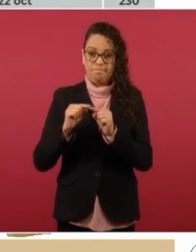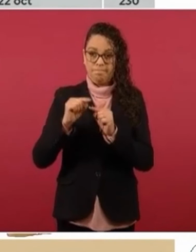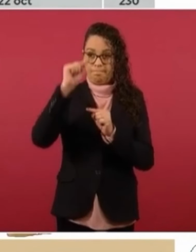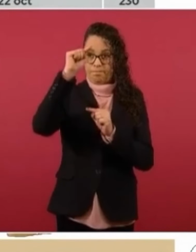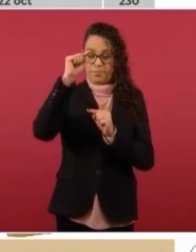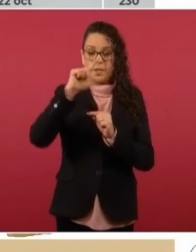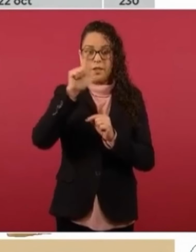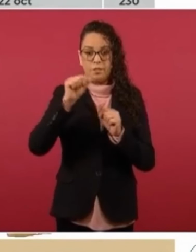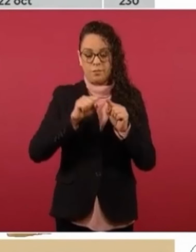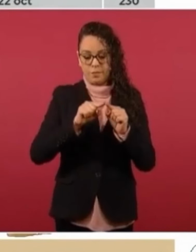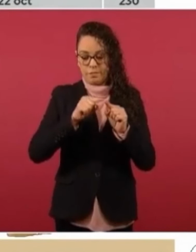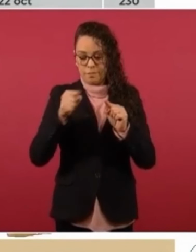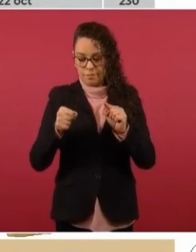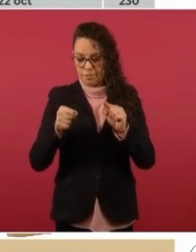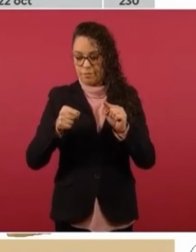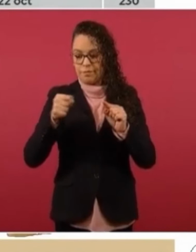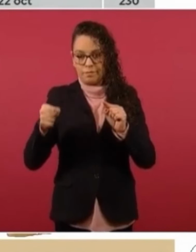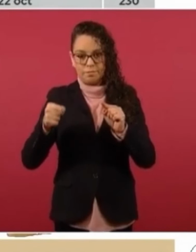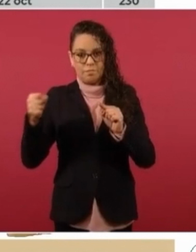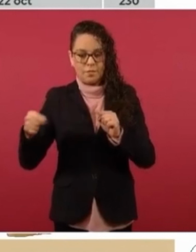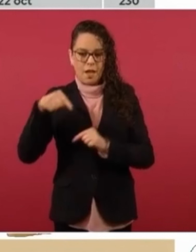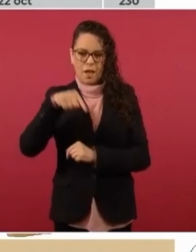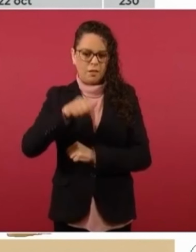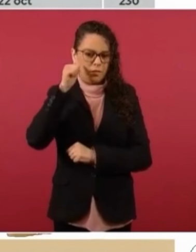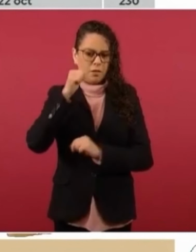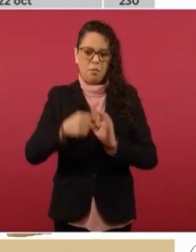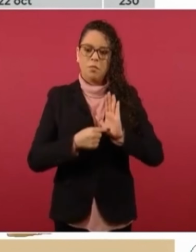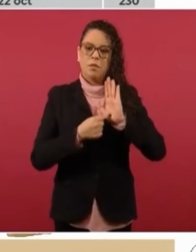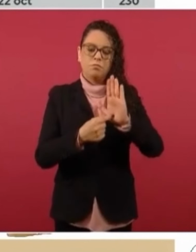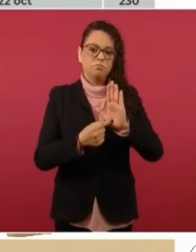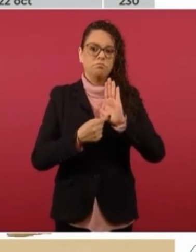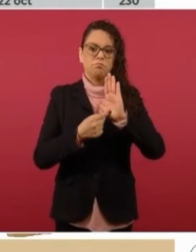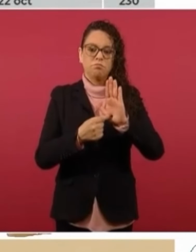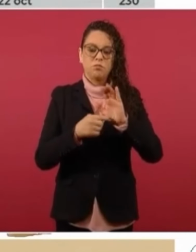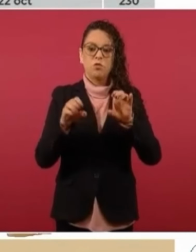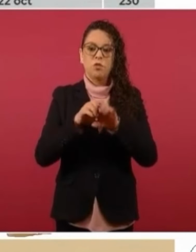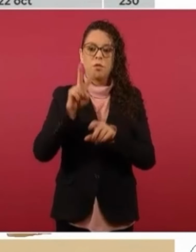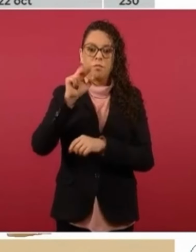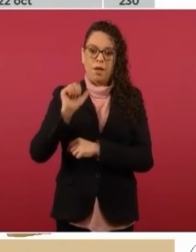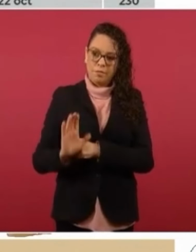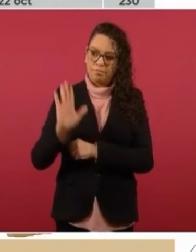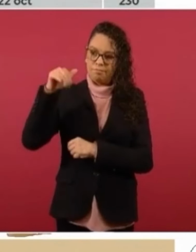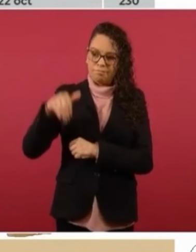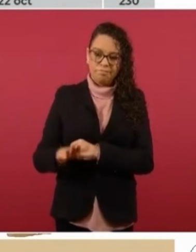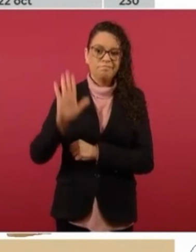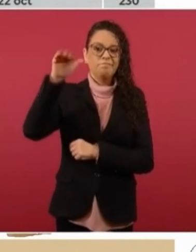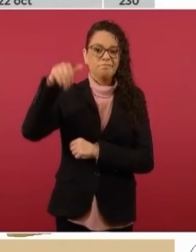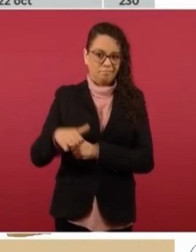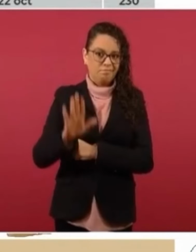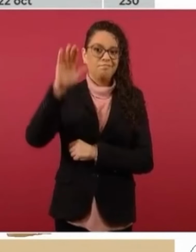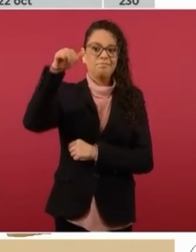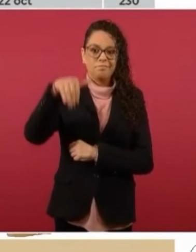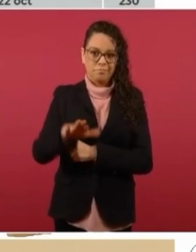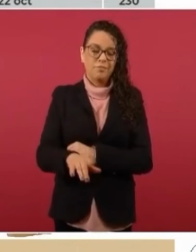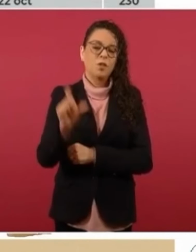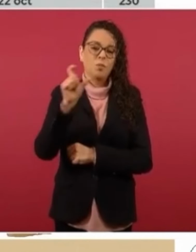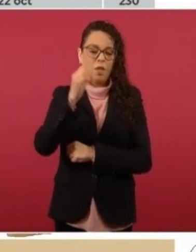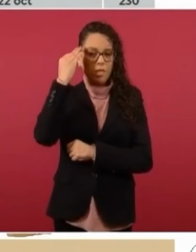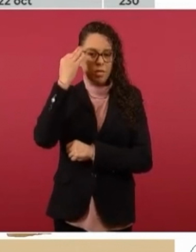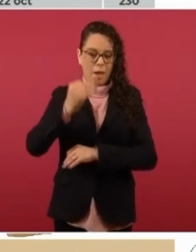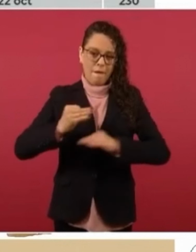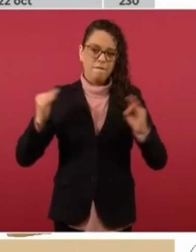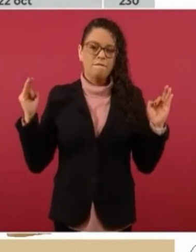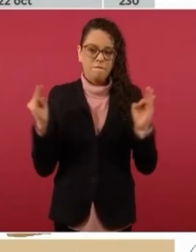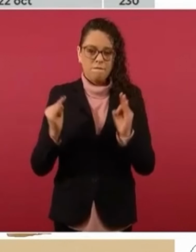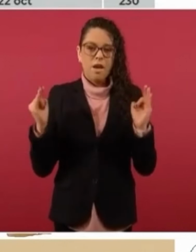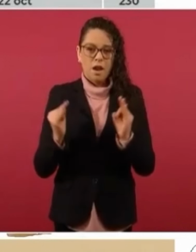pico, como siempre se ha presentado en los periodos de invierno, un incremento en el número de